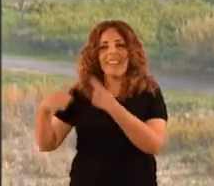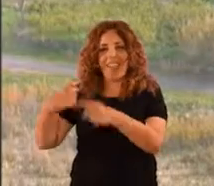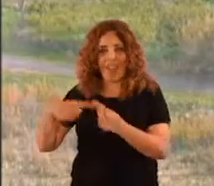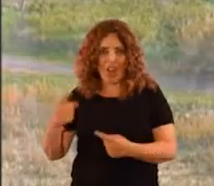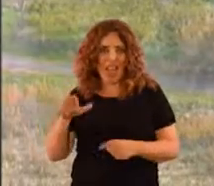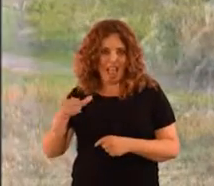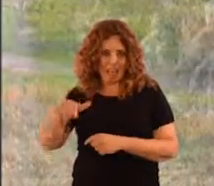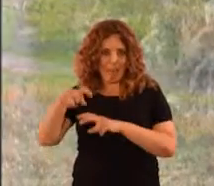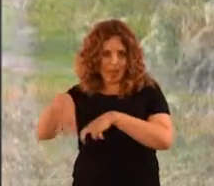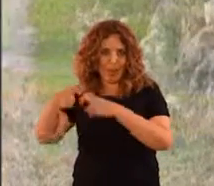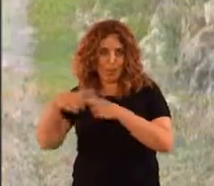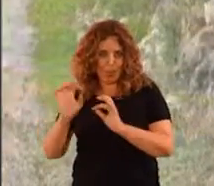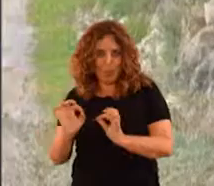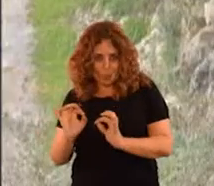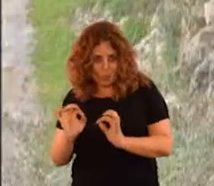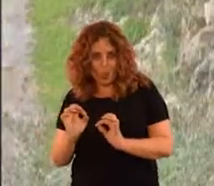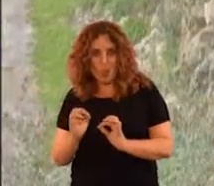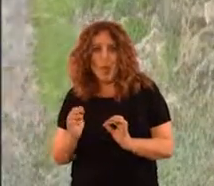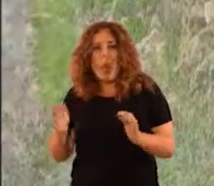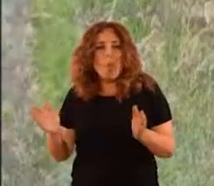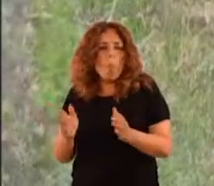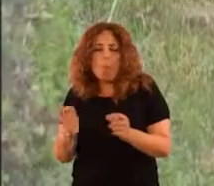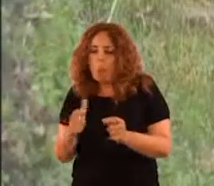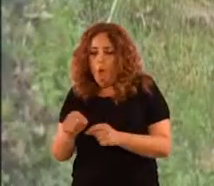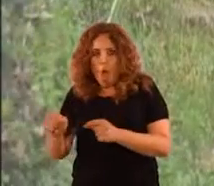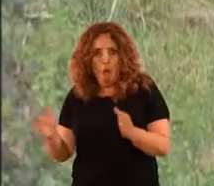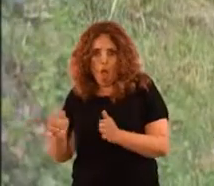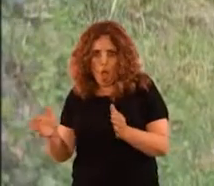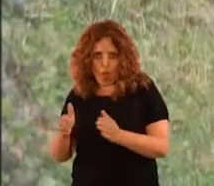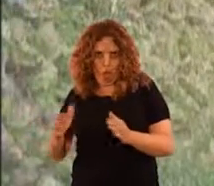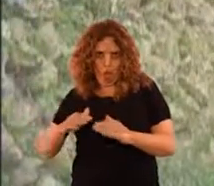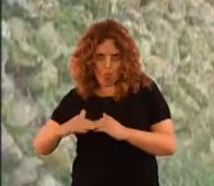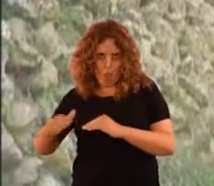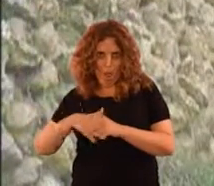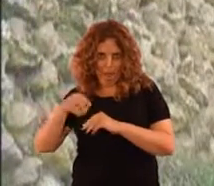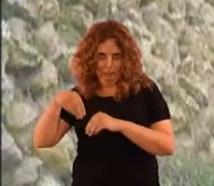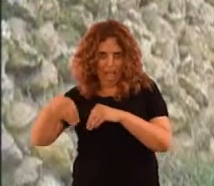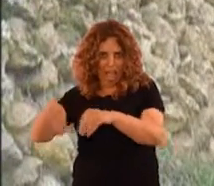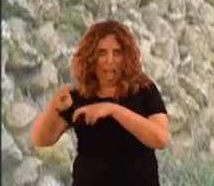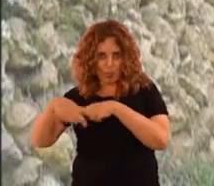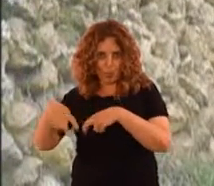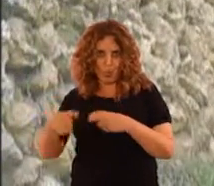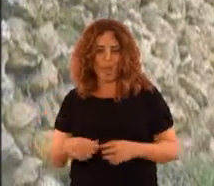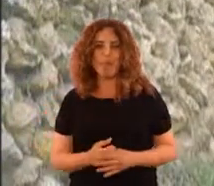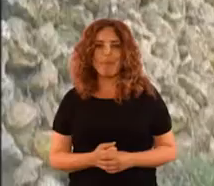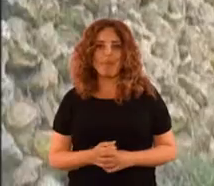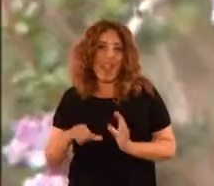la tradicional huerta mediterránea en los reducidos suelos fértiles del río.